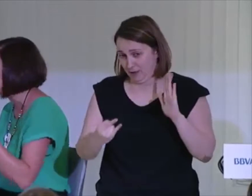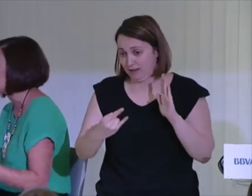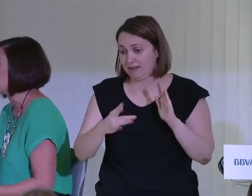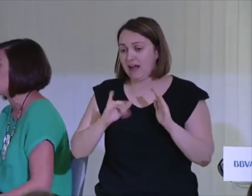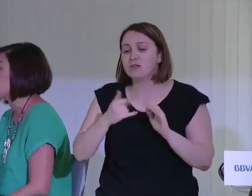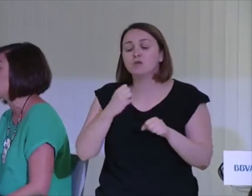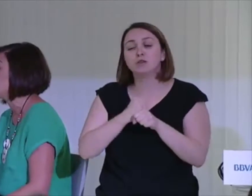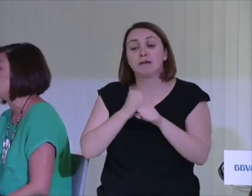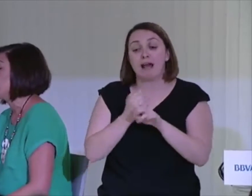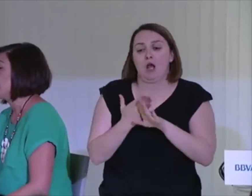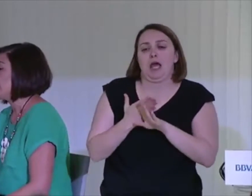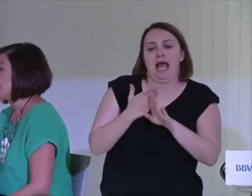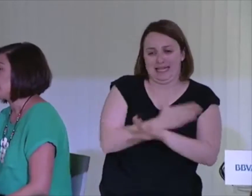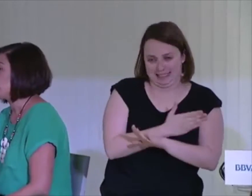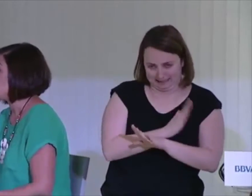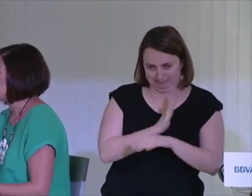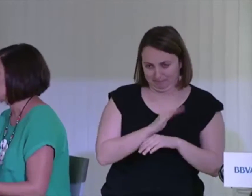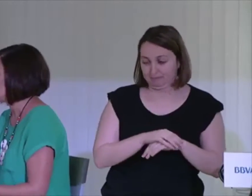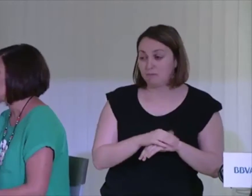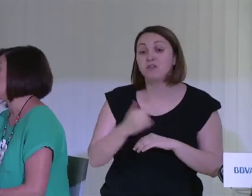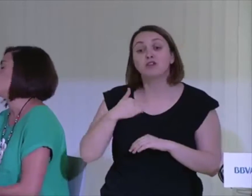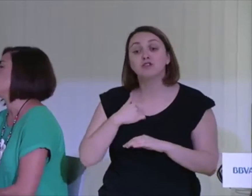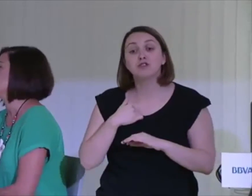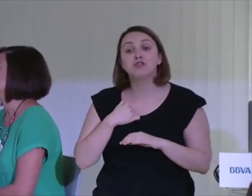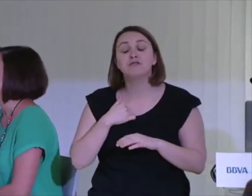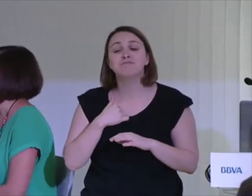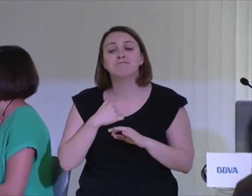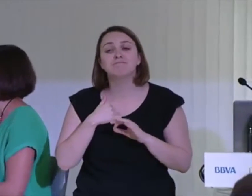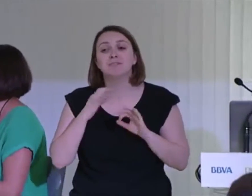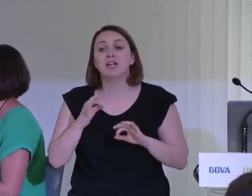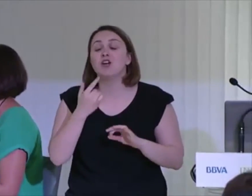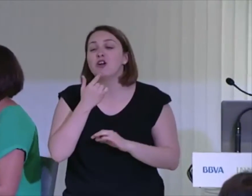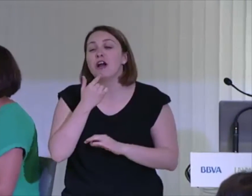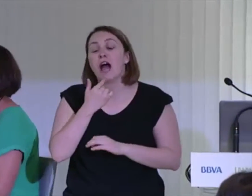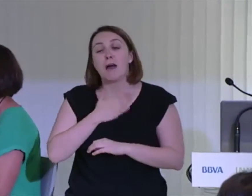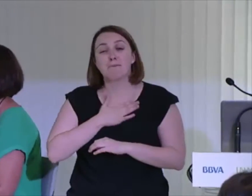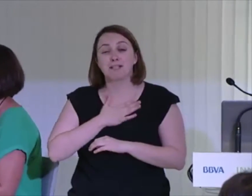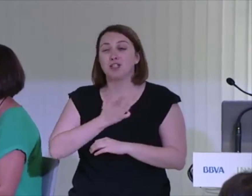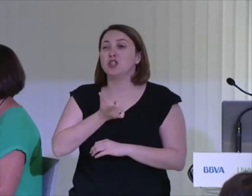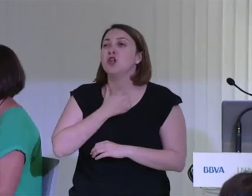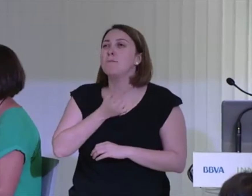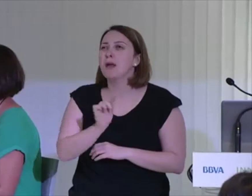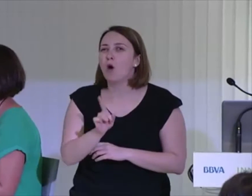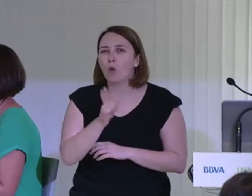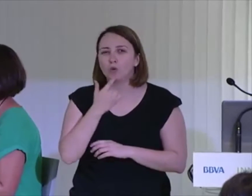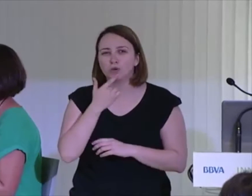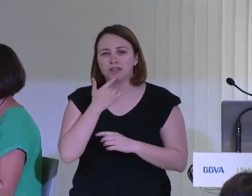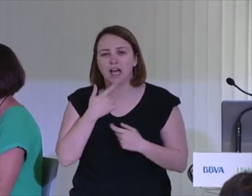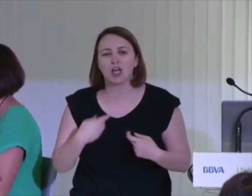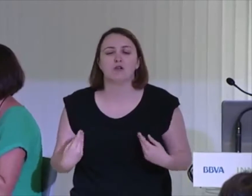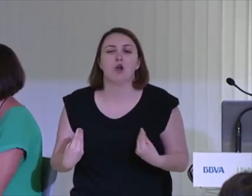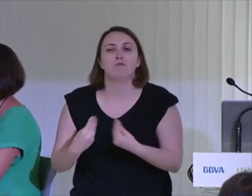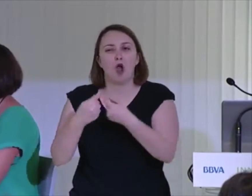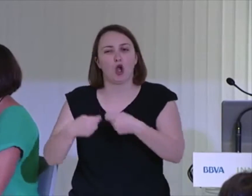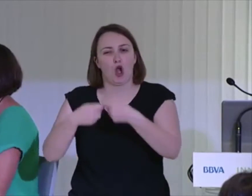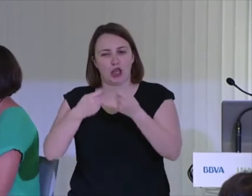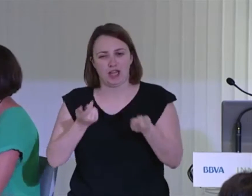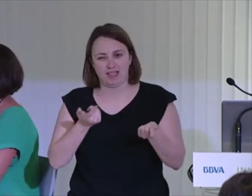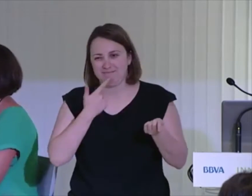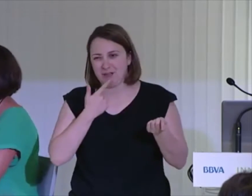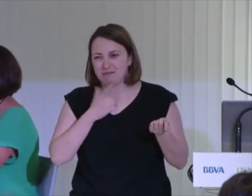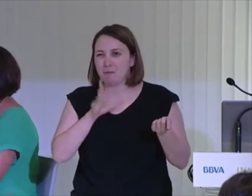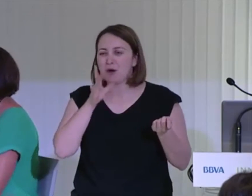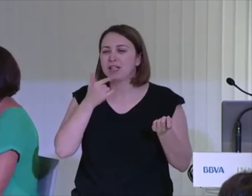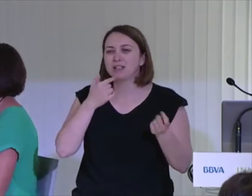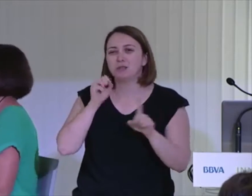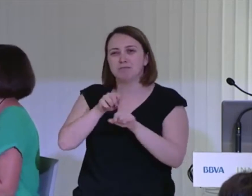Hay un trabajo previo. Yo, desde luego, no es que a mí no me gusta la palabra conciliación porque veo todo desde una